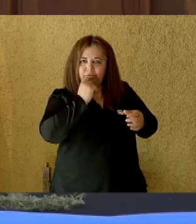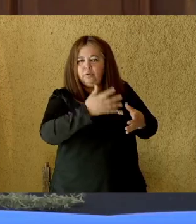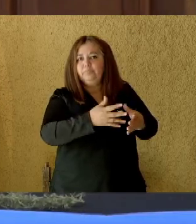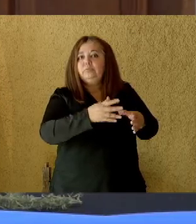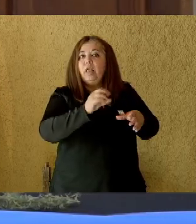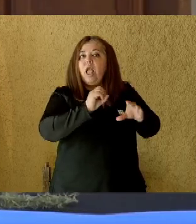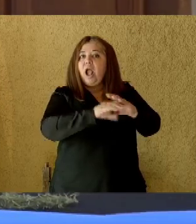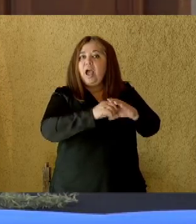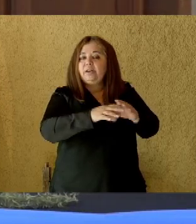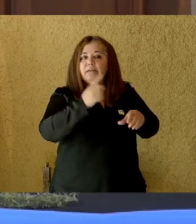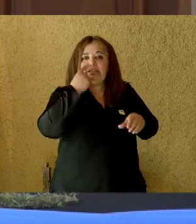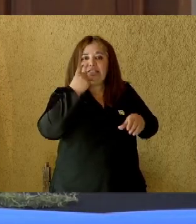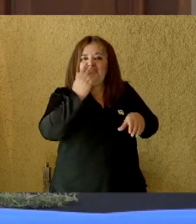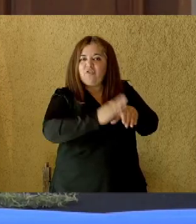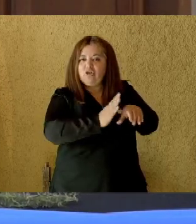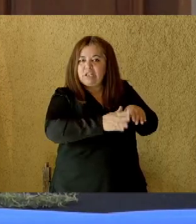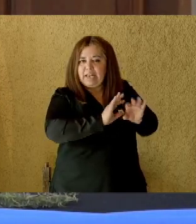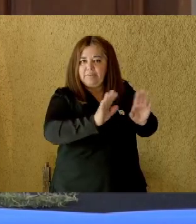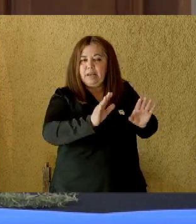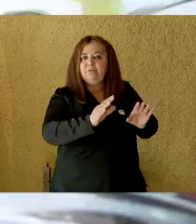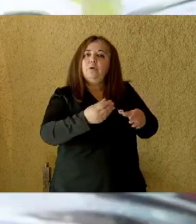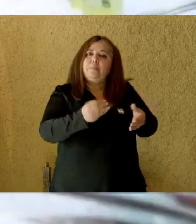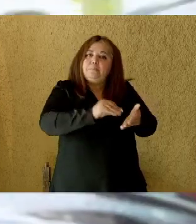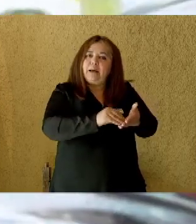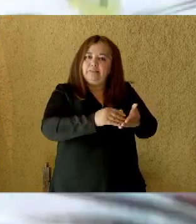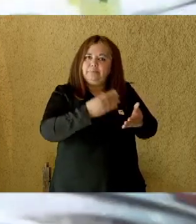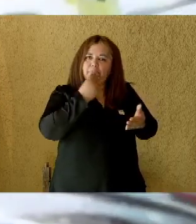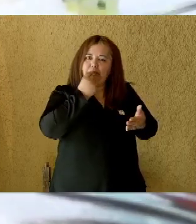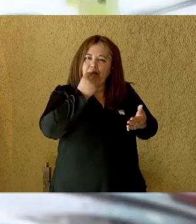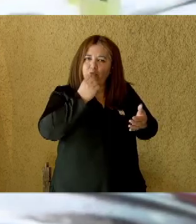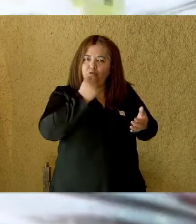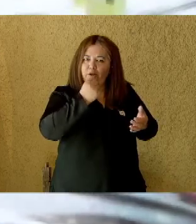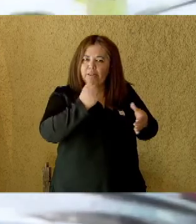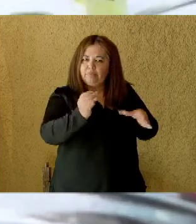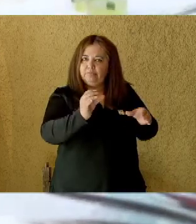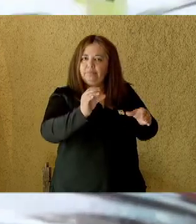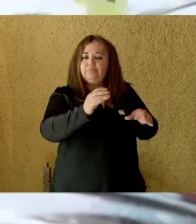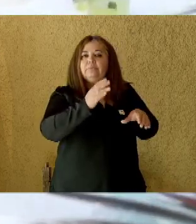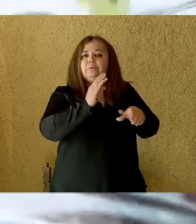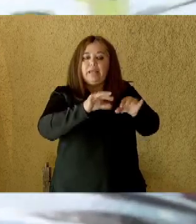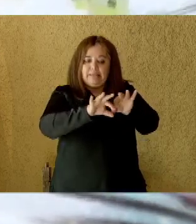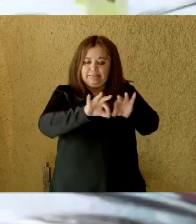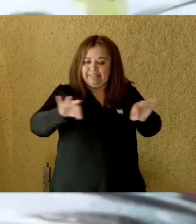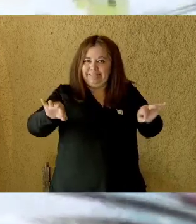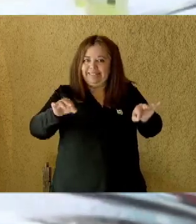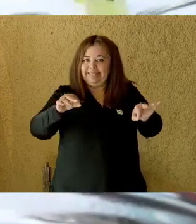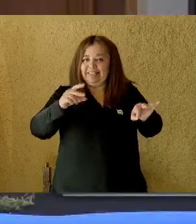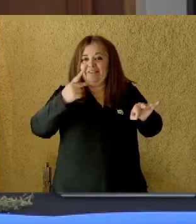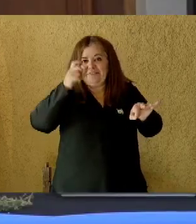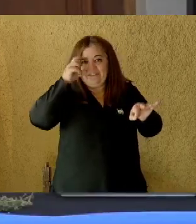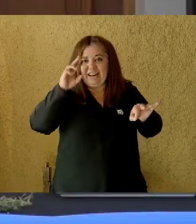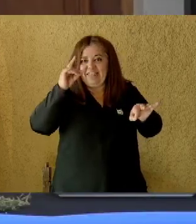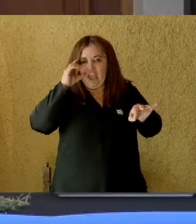y cebolla, sino que aparte le voy a dar un sabor un poquito más fuerte incorporándole cebolla de verdeo. Acá tenemos